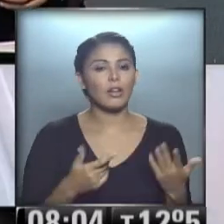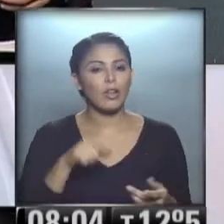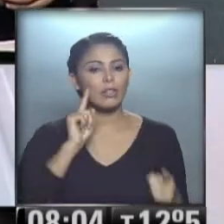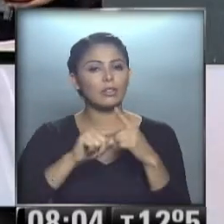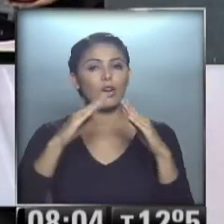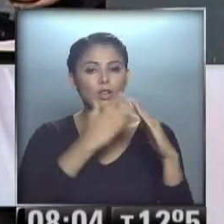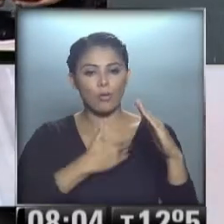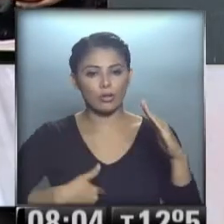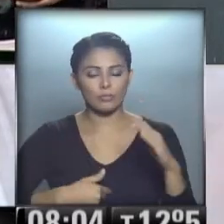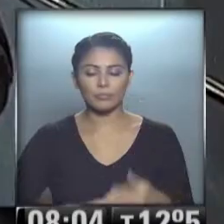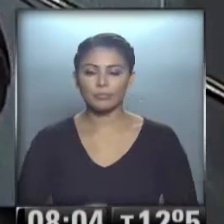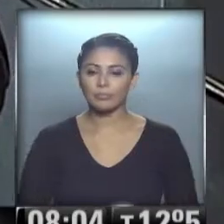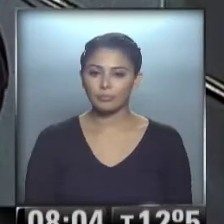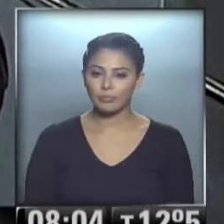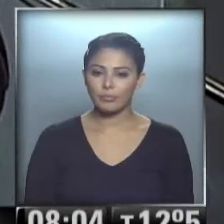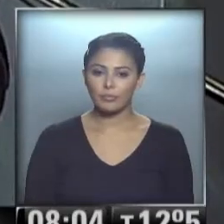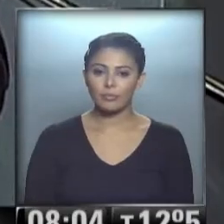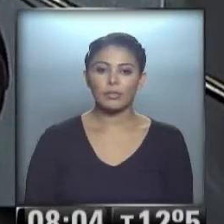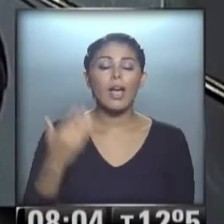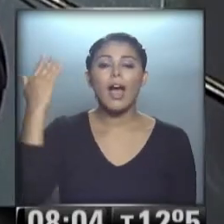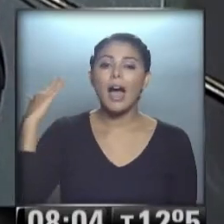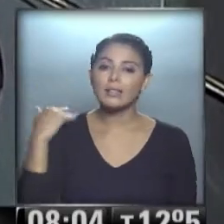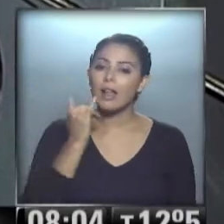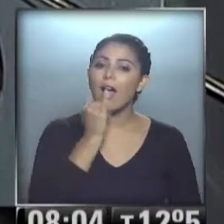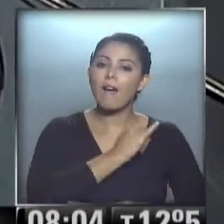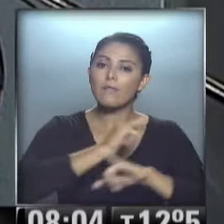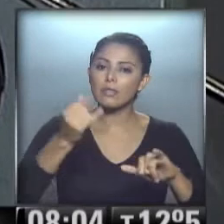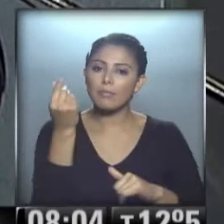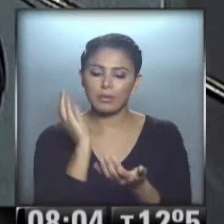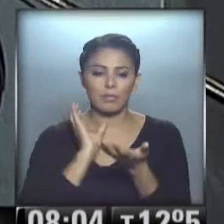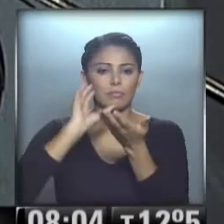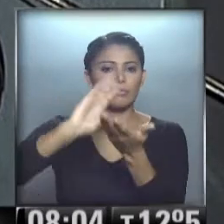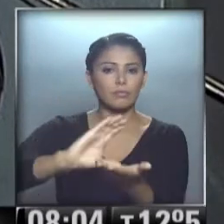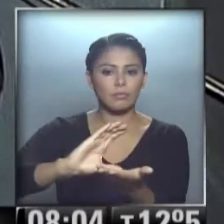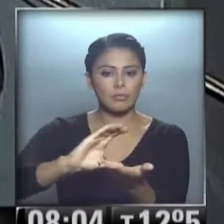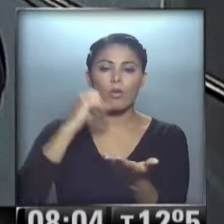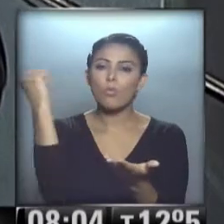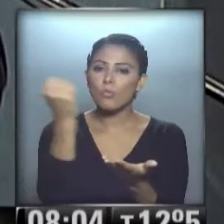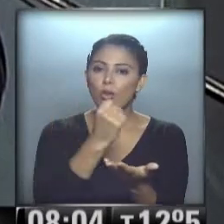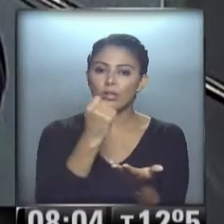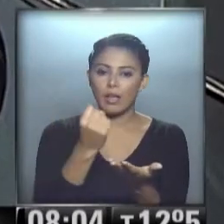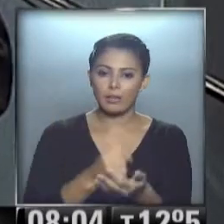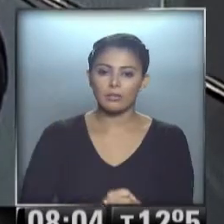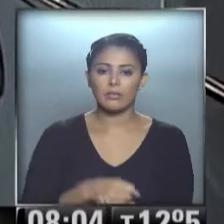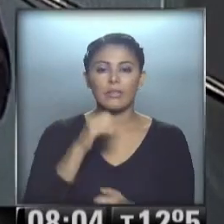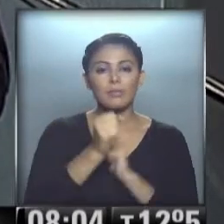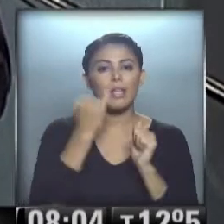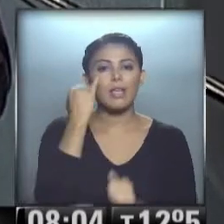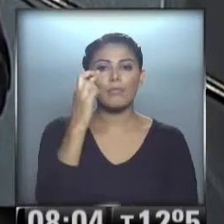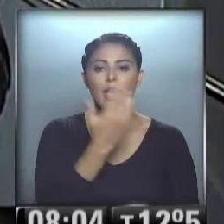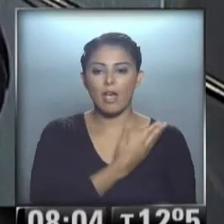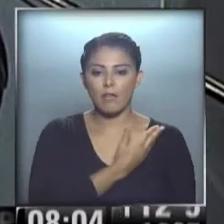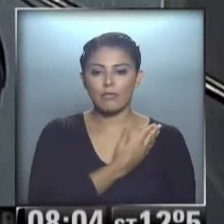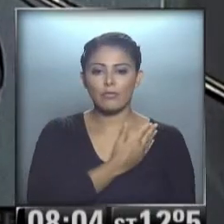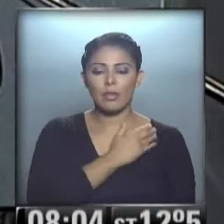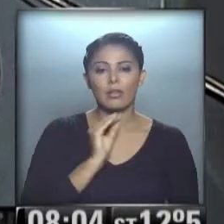ahí en Casa de Gobierno en vivo. Fue anunciada una inversión muy significativa por parte de YPF en